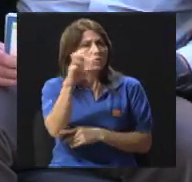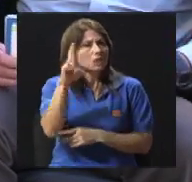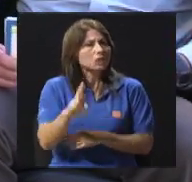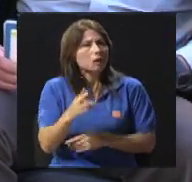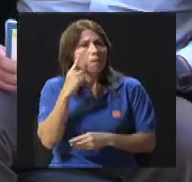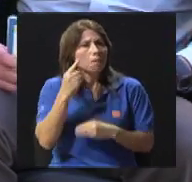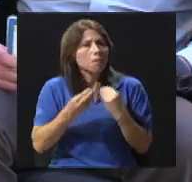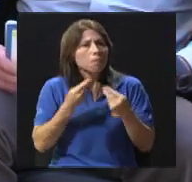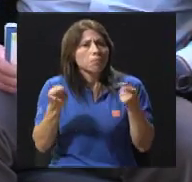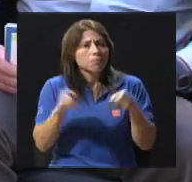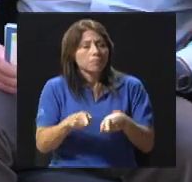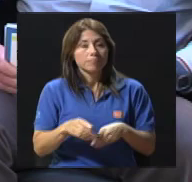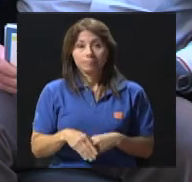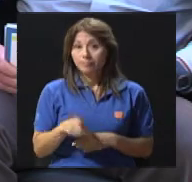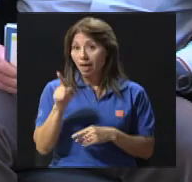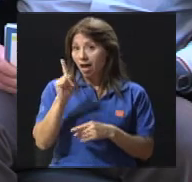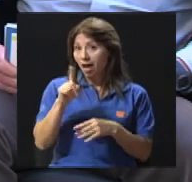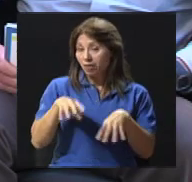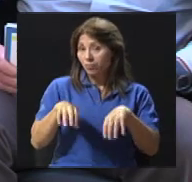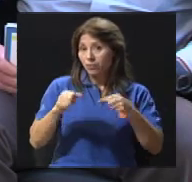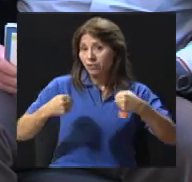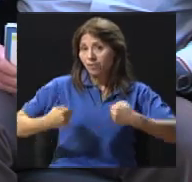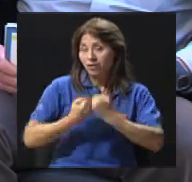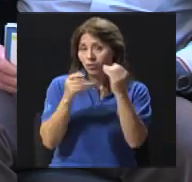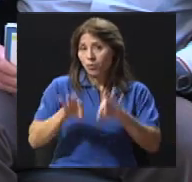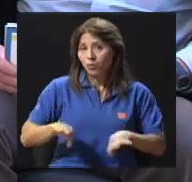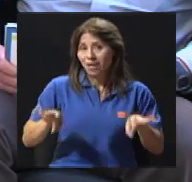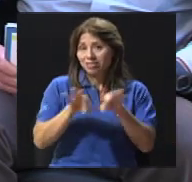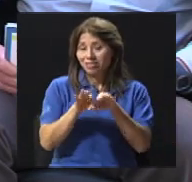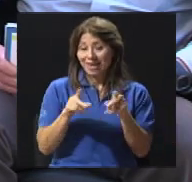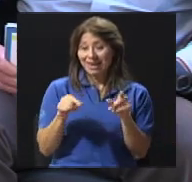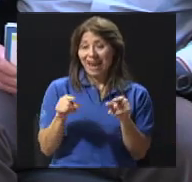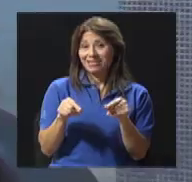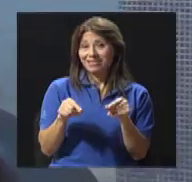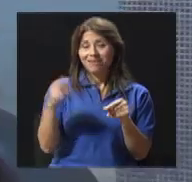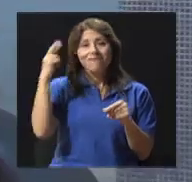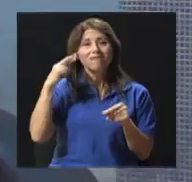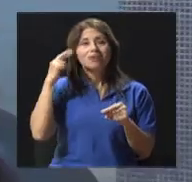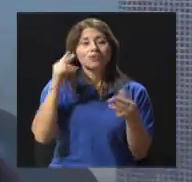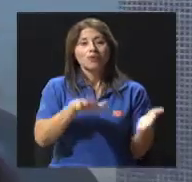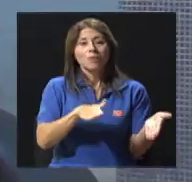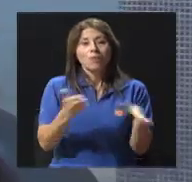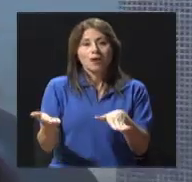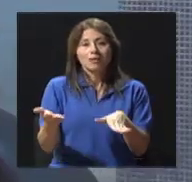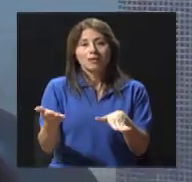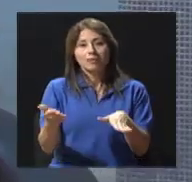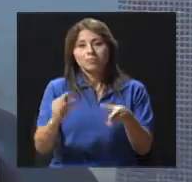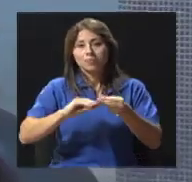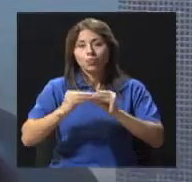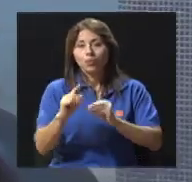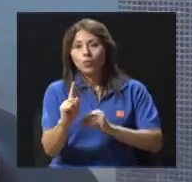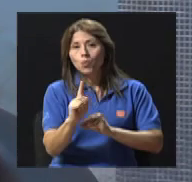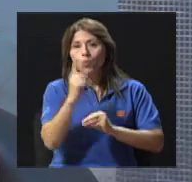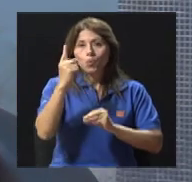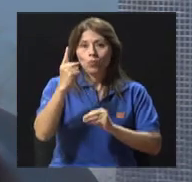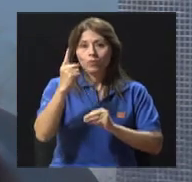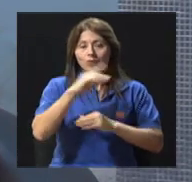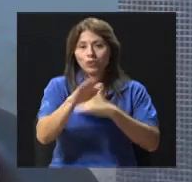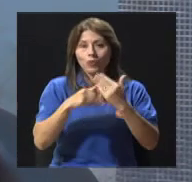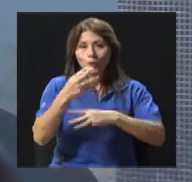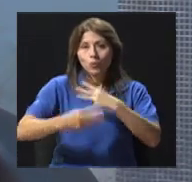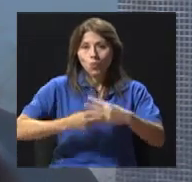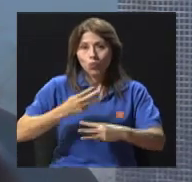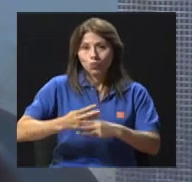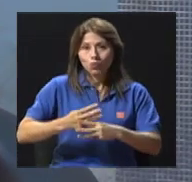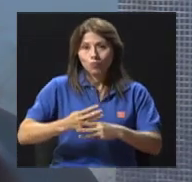un reto importante. El cáncer se proyecta como la primera causa de muerte en todo el mundo. Ya en Costa Rica prácticamente es cuestión de muy pocos